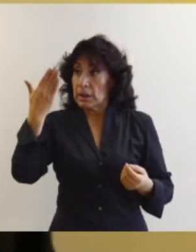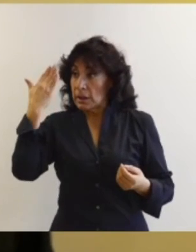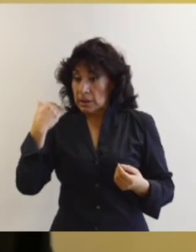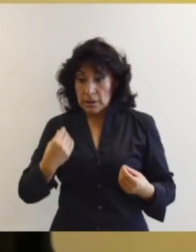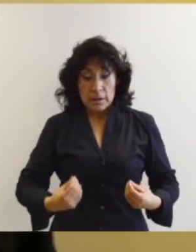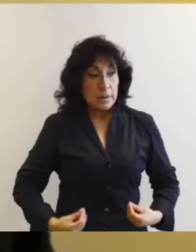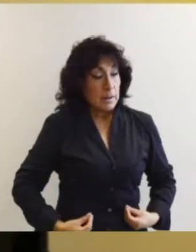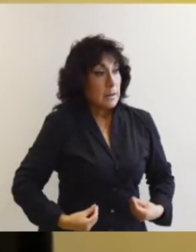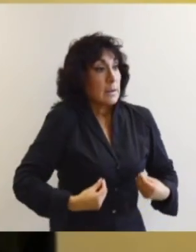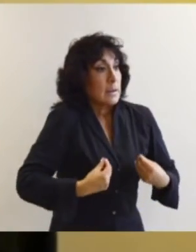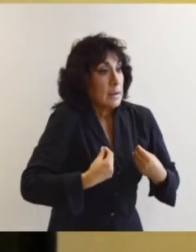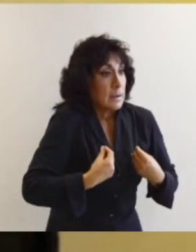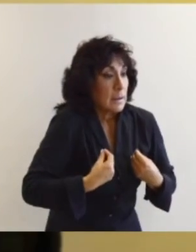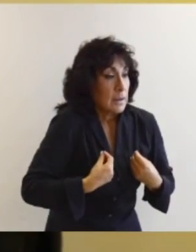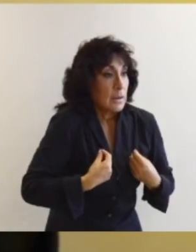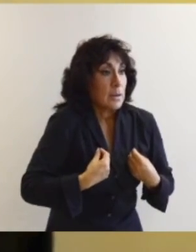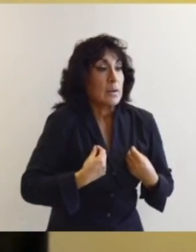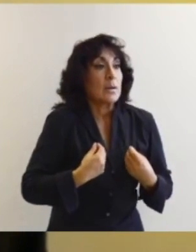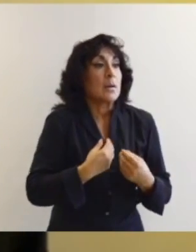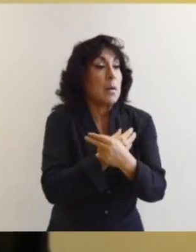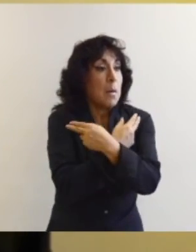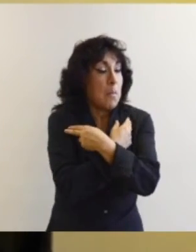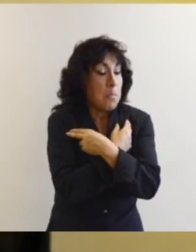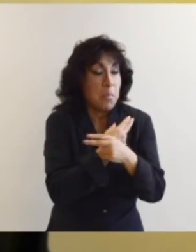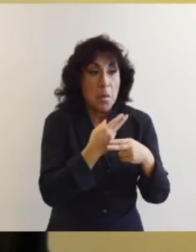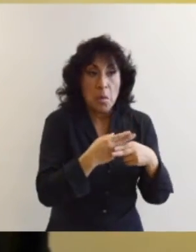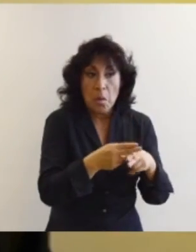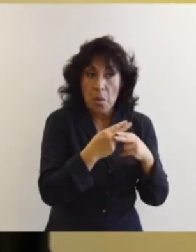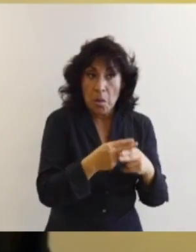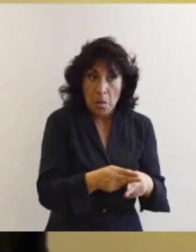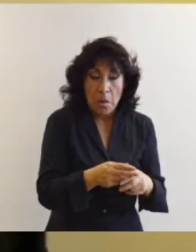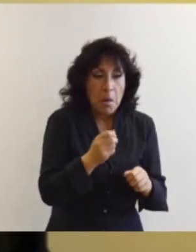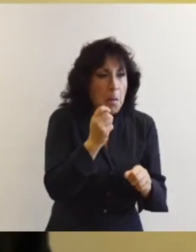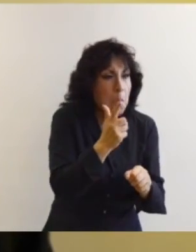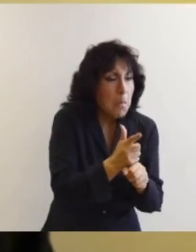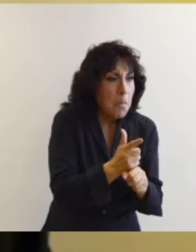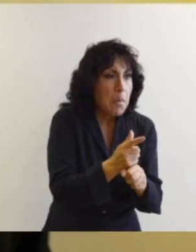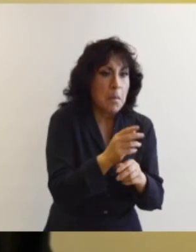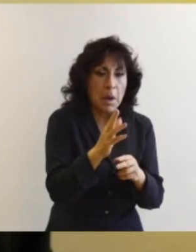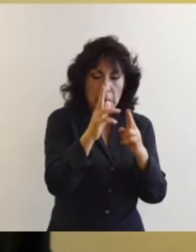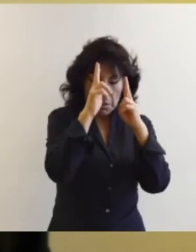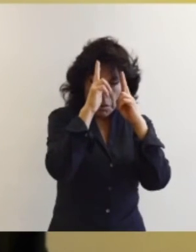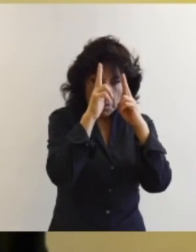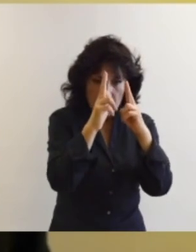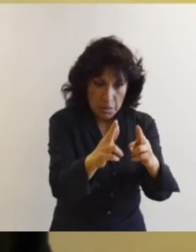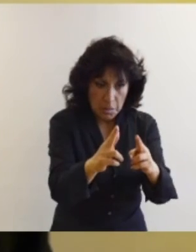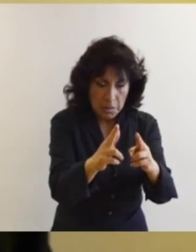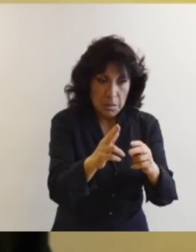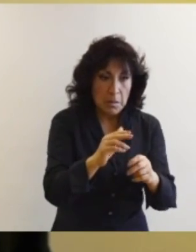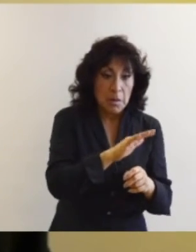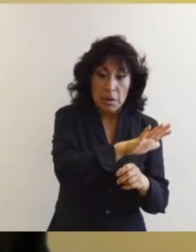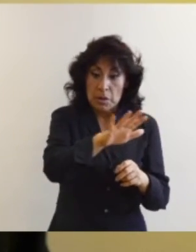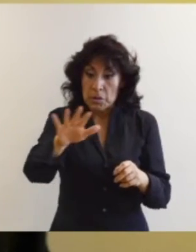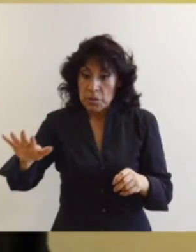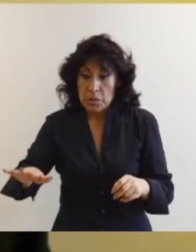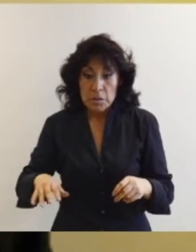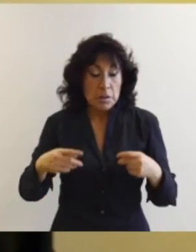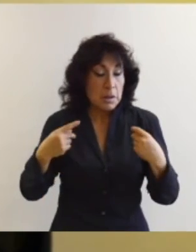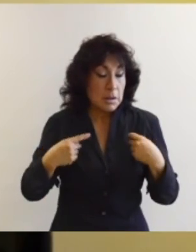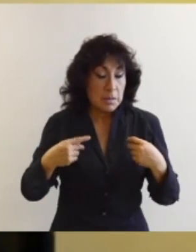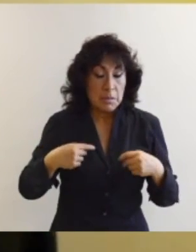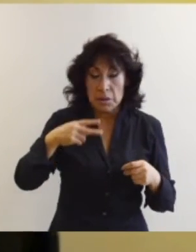existió, encontrando sus huesos para glorificarlos, para revivir entre los